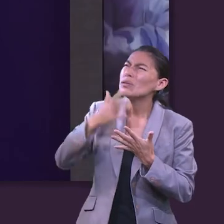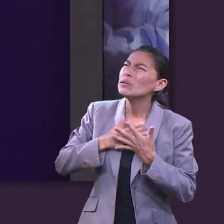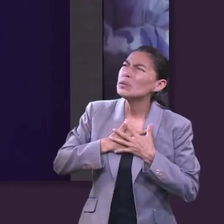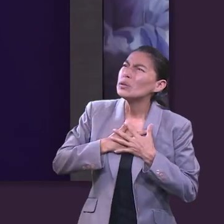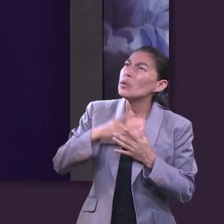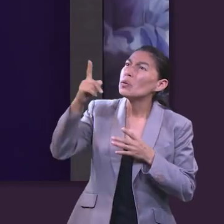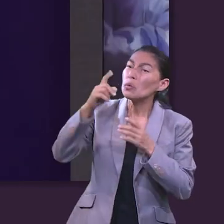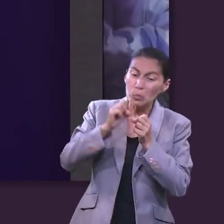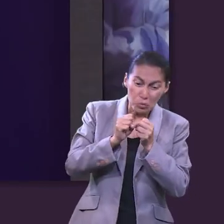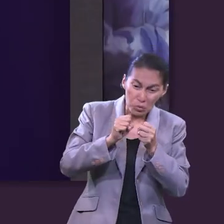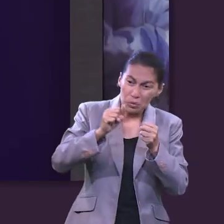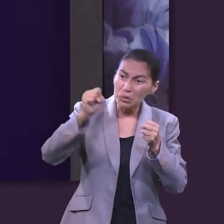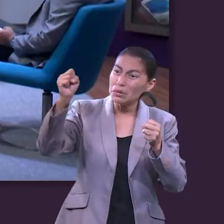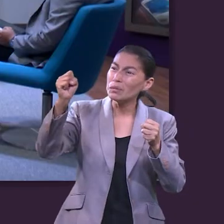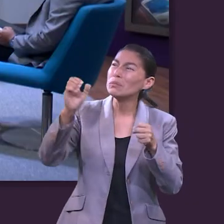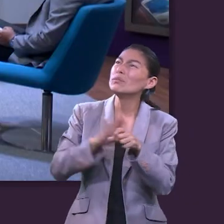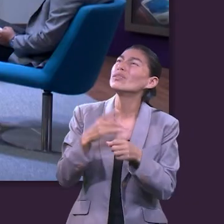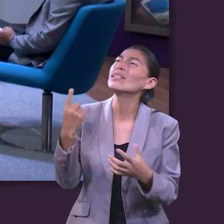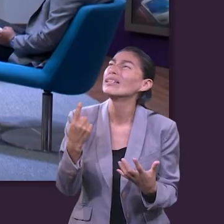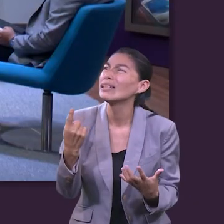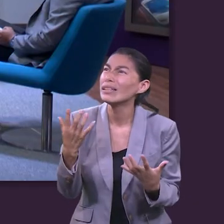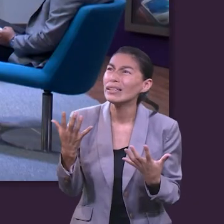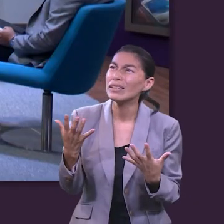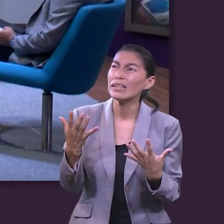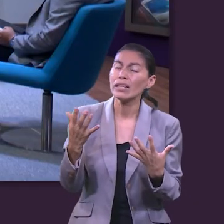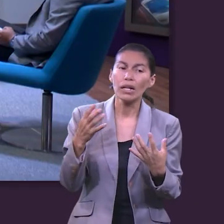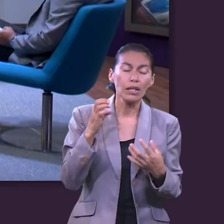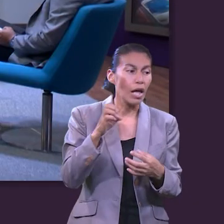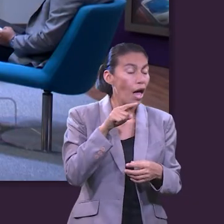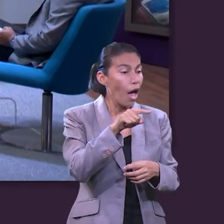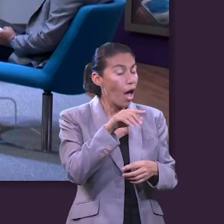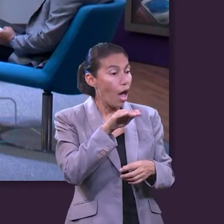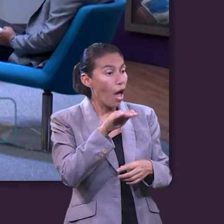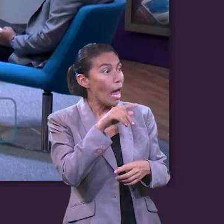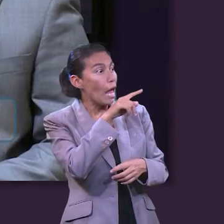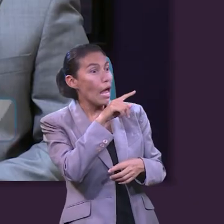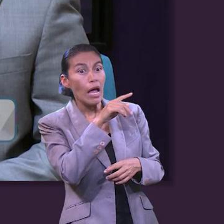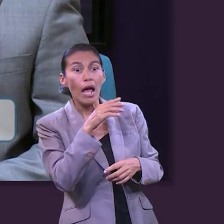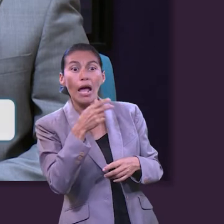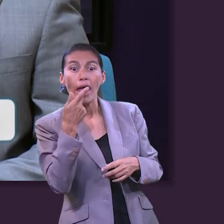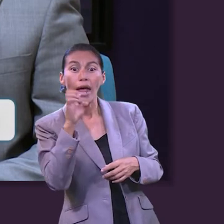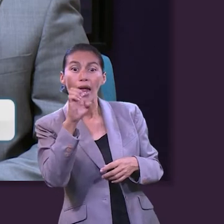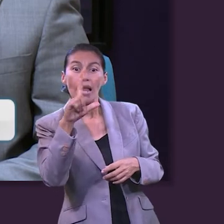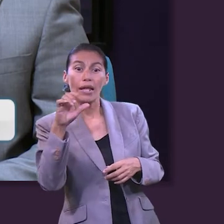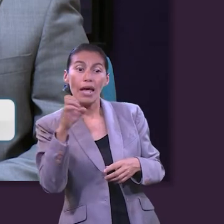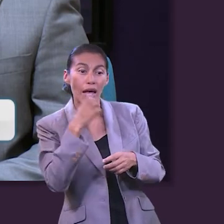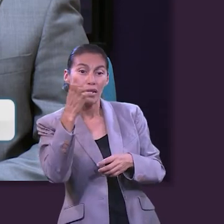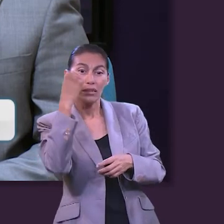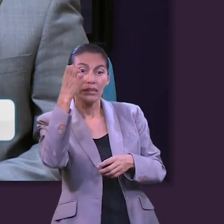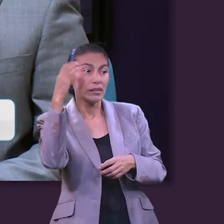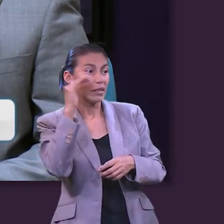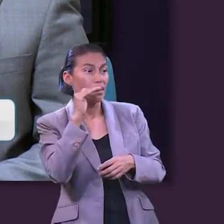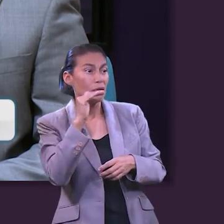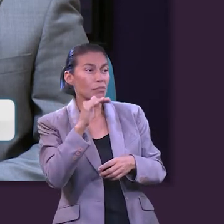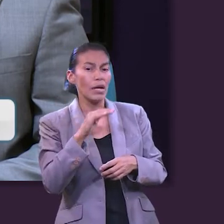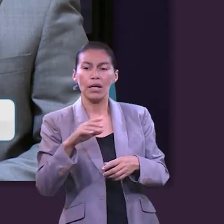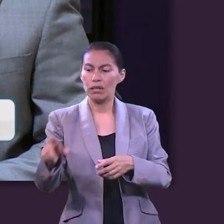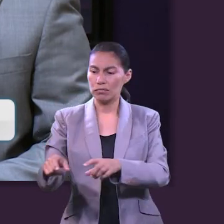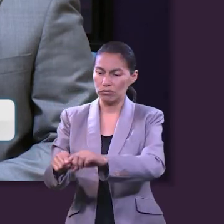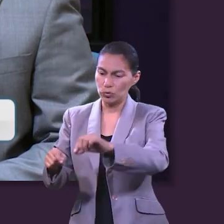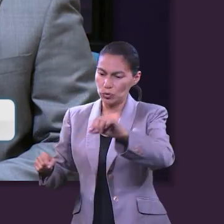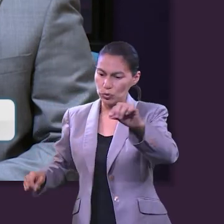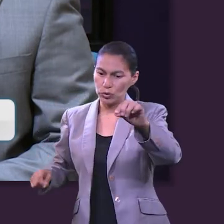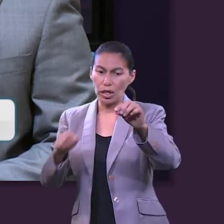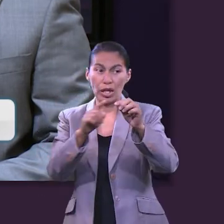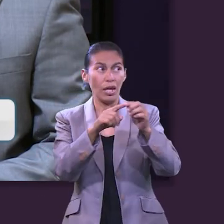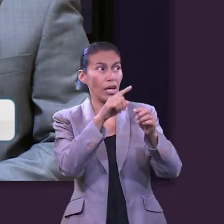llama a Elías. Y corrió uno y empapó una esponja en vinagre y poniéndola en una caña, le dio de